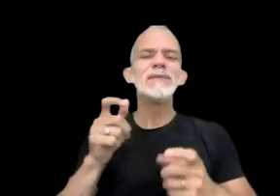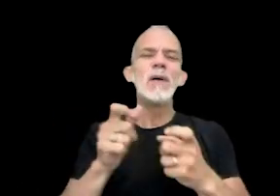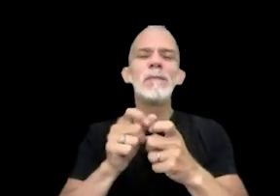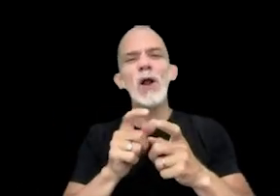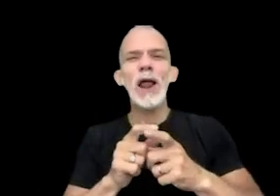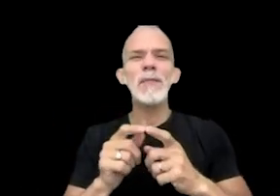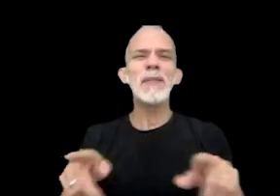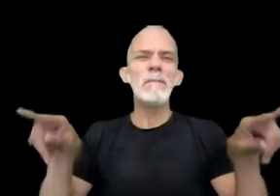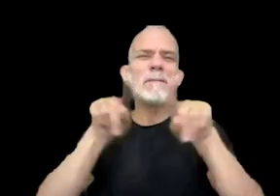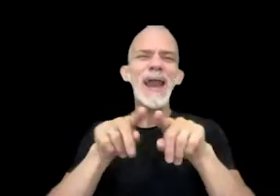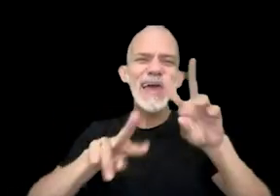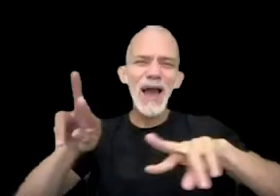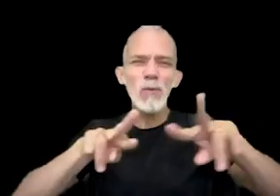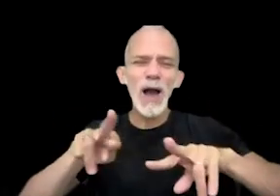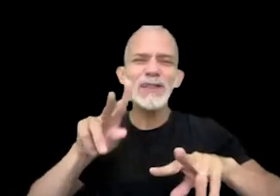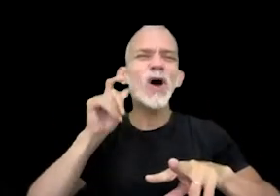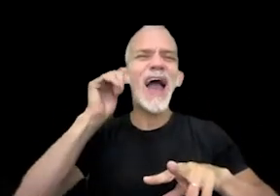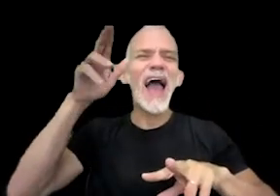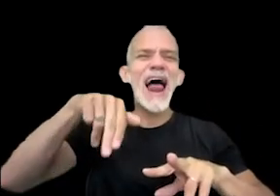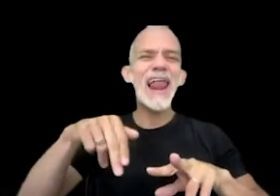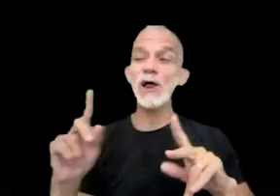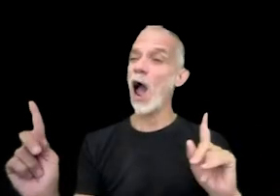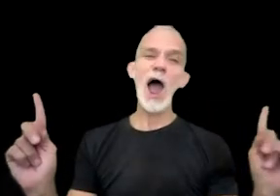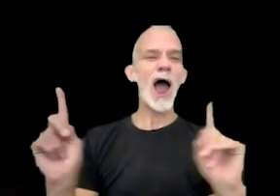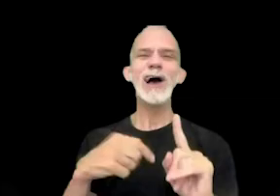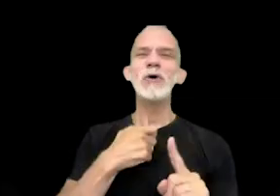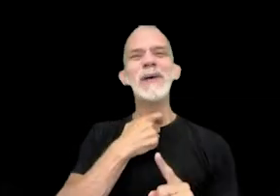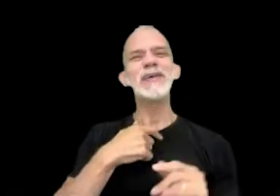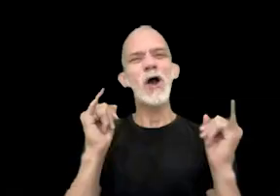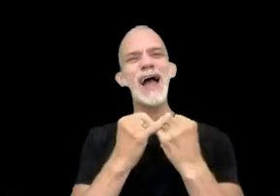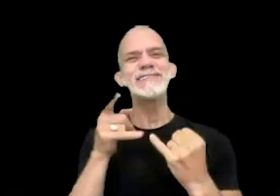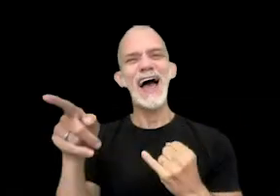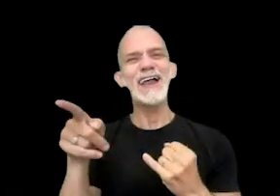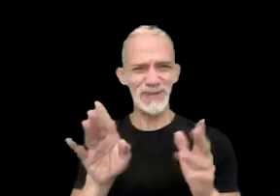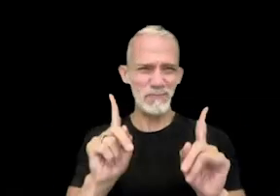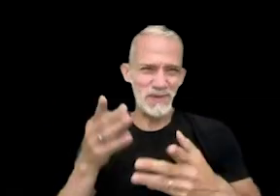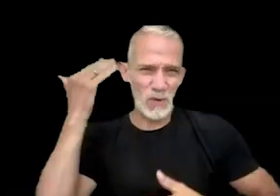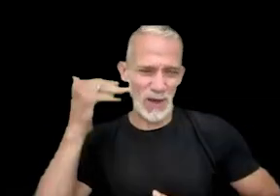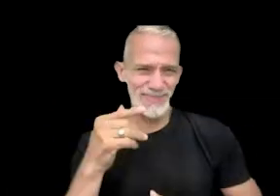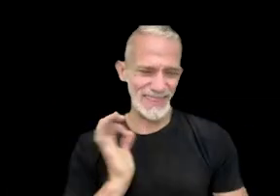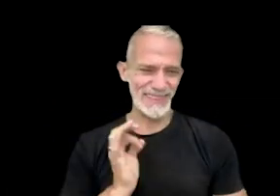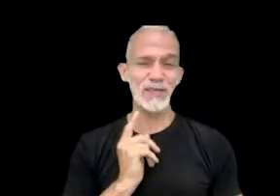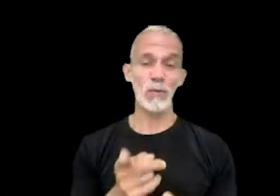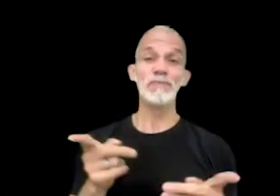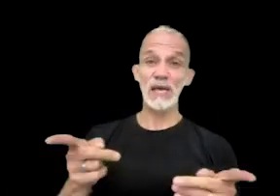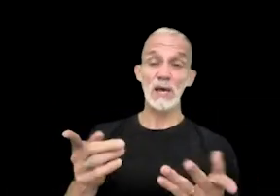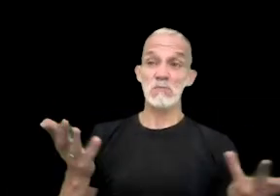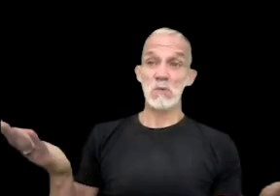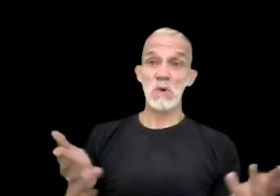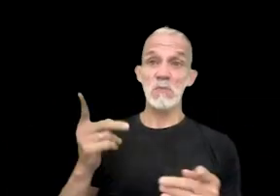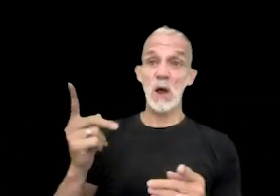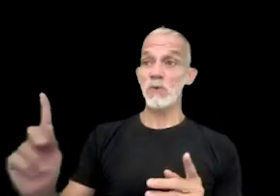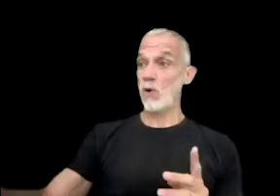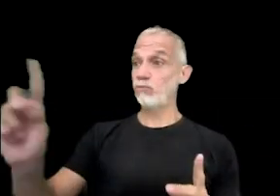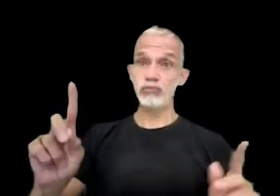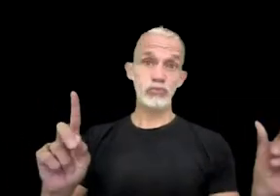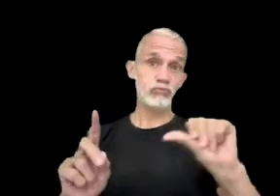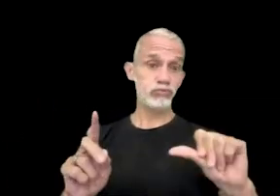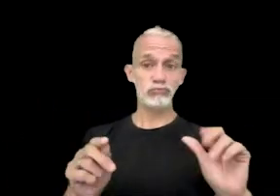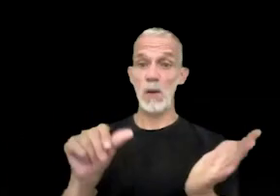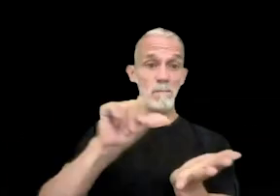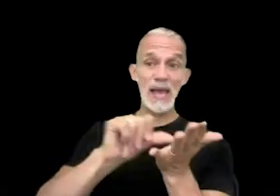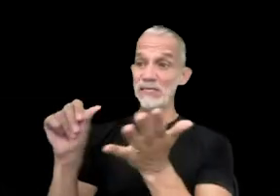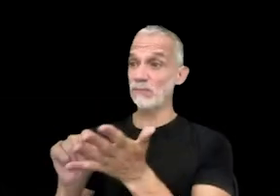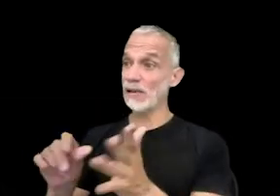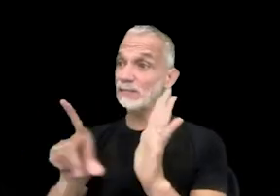las parejas y aparecían dos coincidencias, decía, yo me quiero casar y usted, esto es lo mismo. Aparecen dos jurisdicciones, sí coinciden